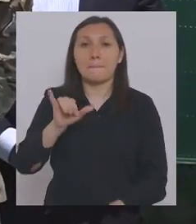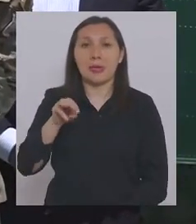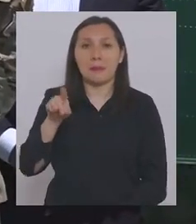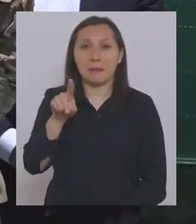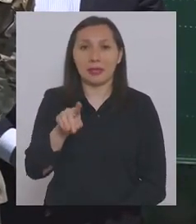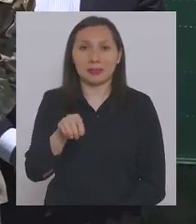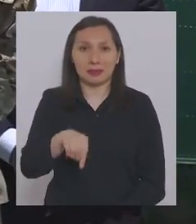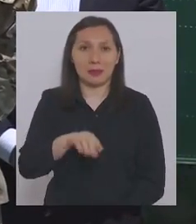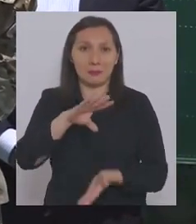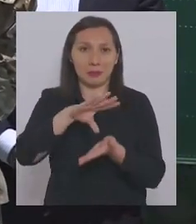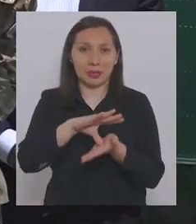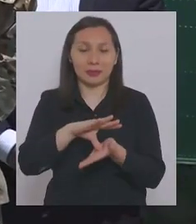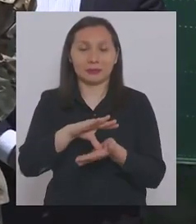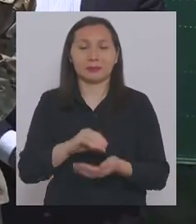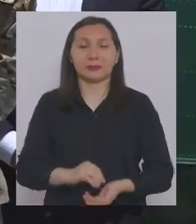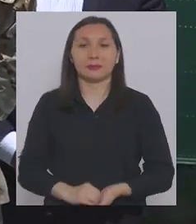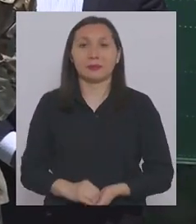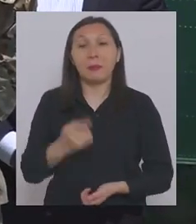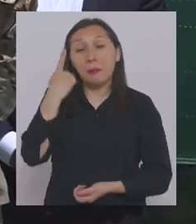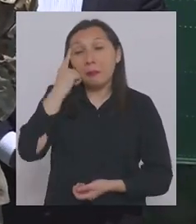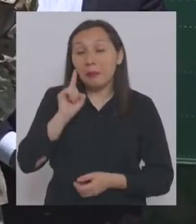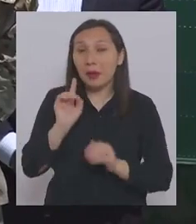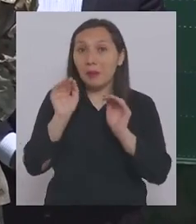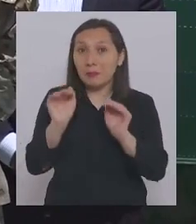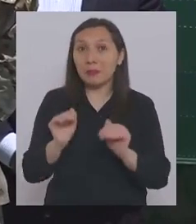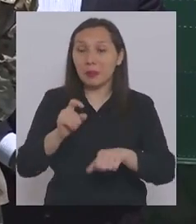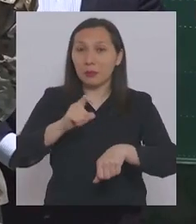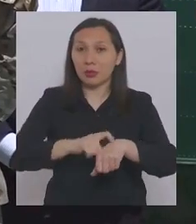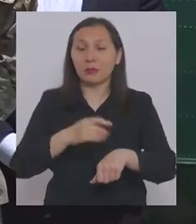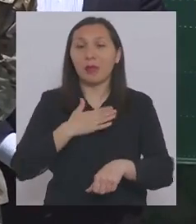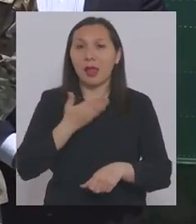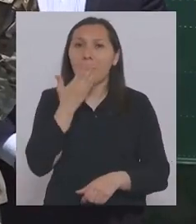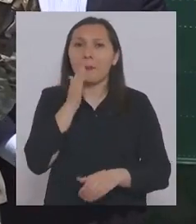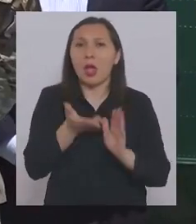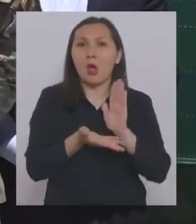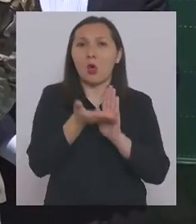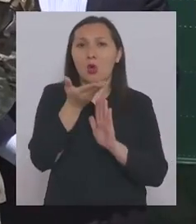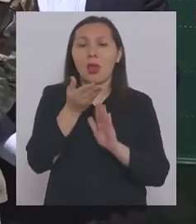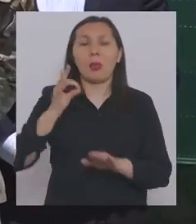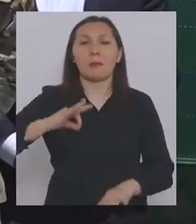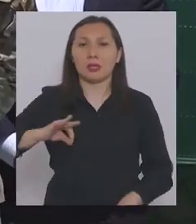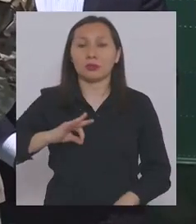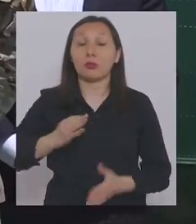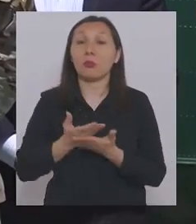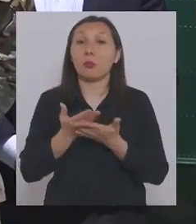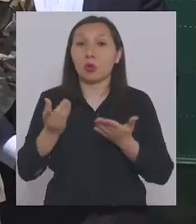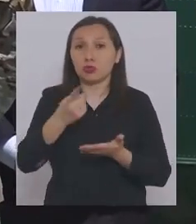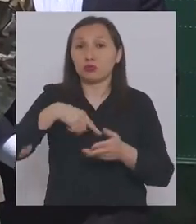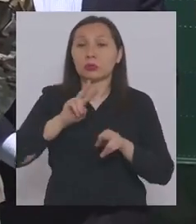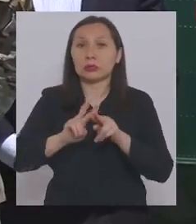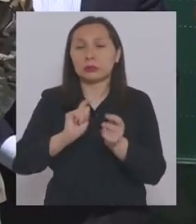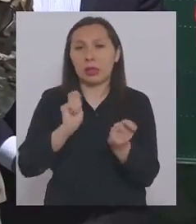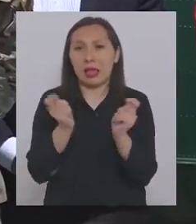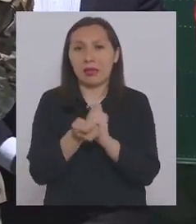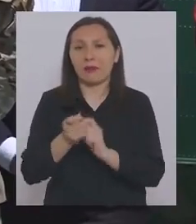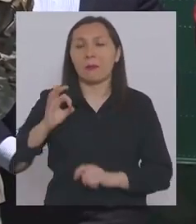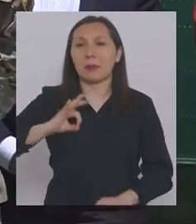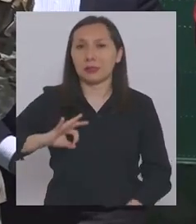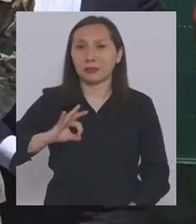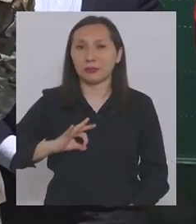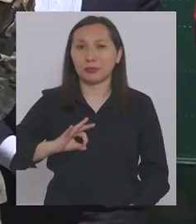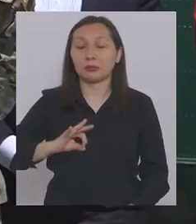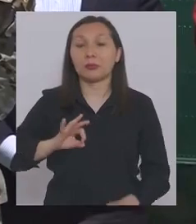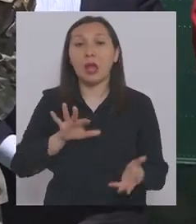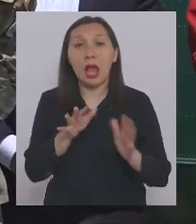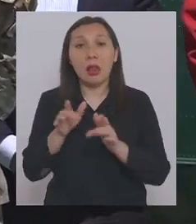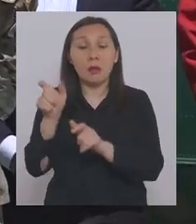país. Pero al mismo tiempo queremos mejorar las pensiones. Y por eso hicimos una reforma previsional. Tal vez